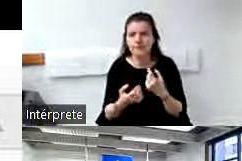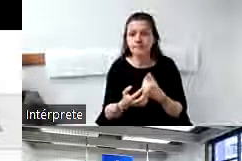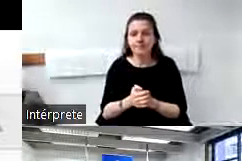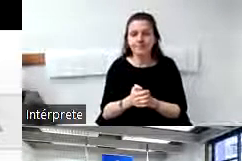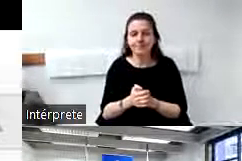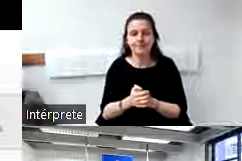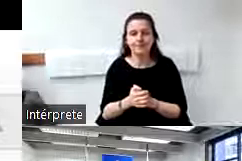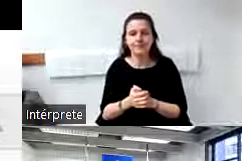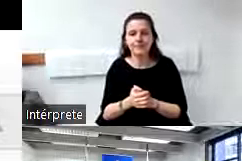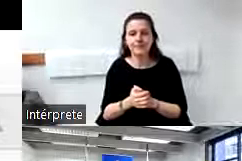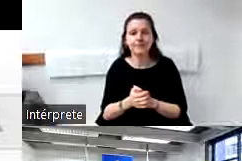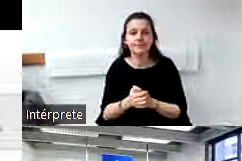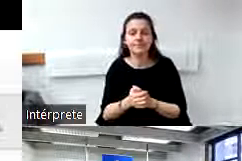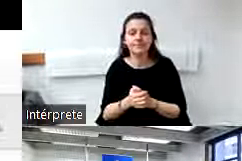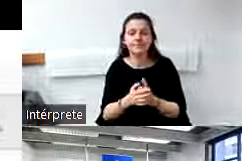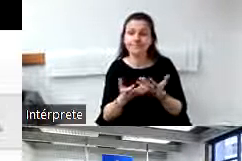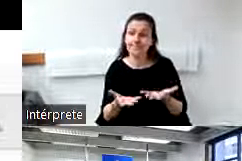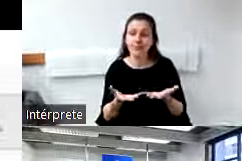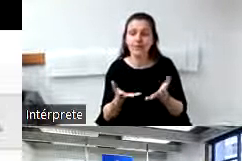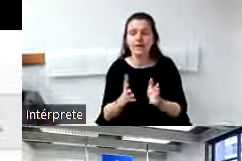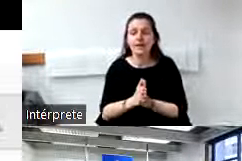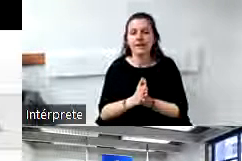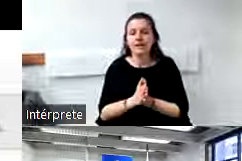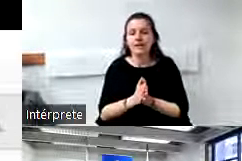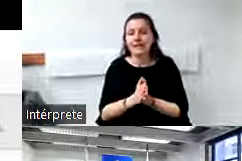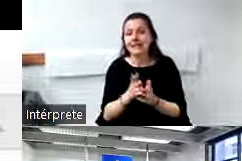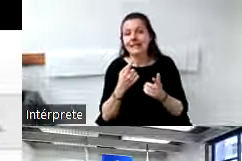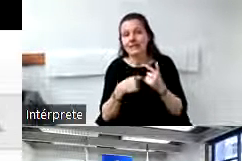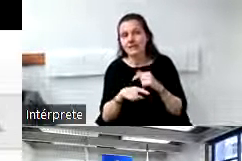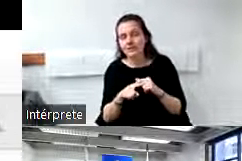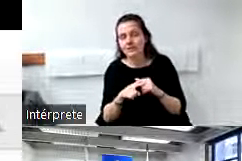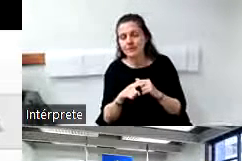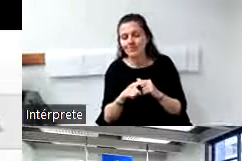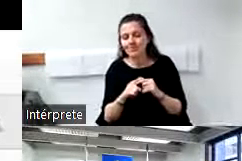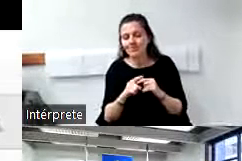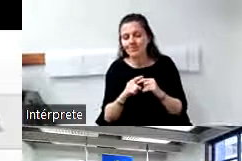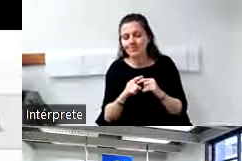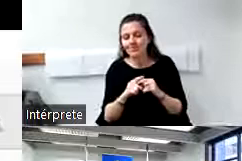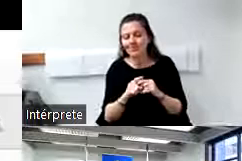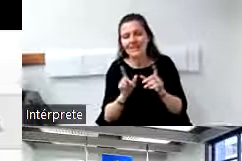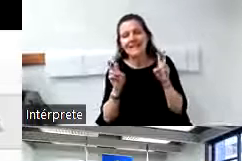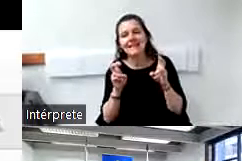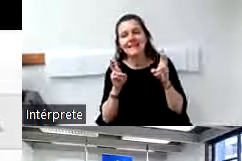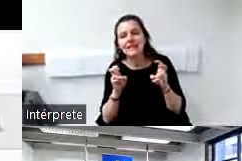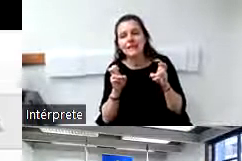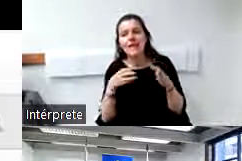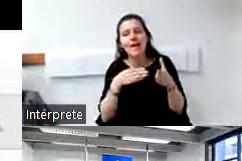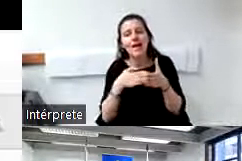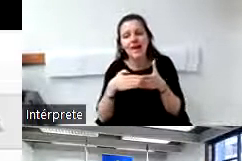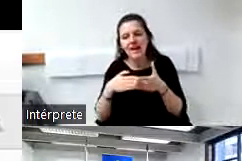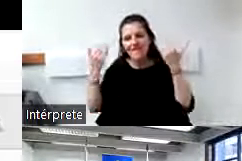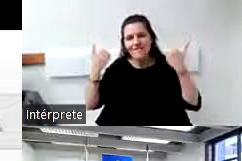han aparecido. ¿Sí? Entonces, acá hay todo un campo grande para ver